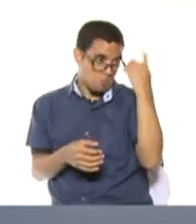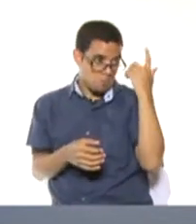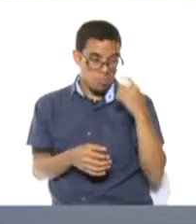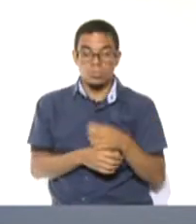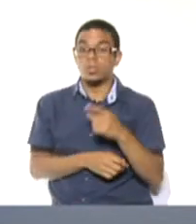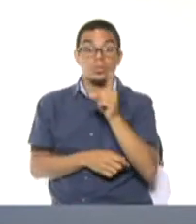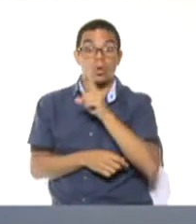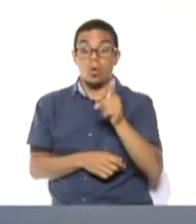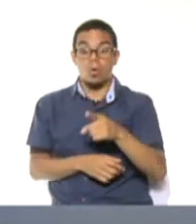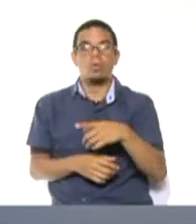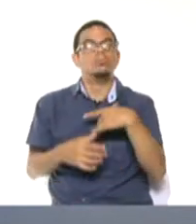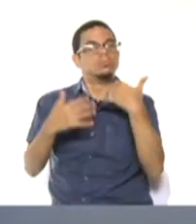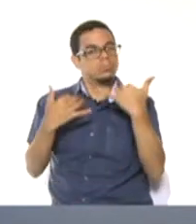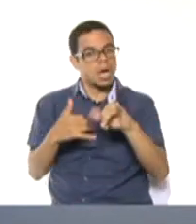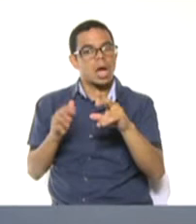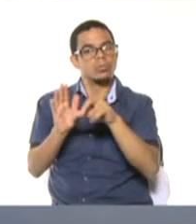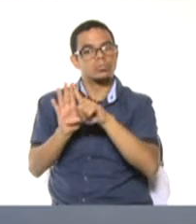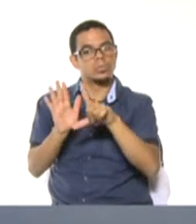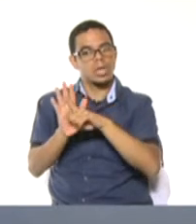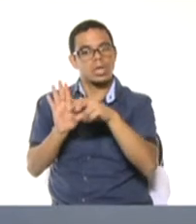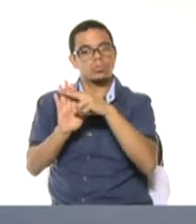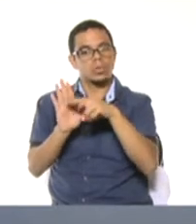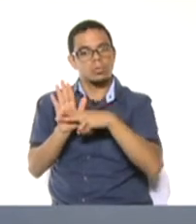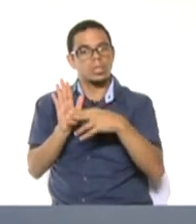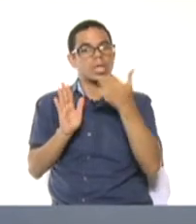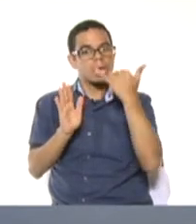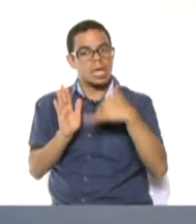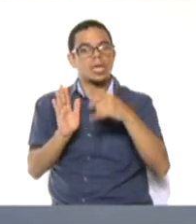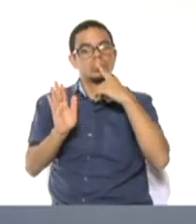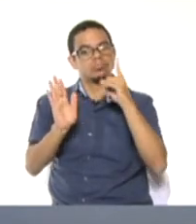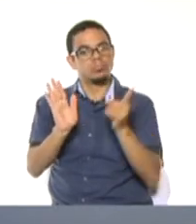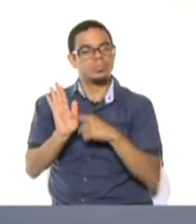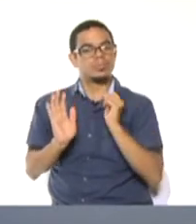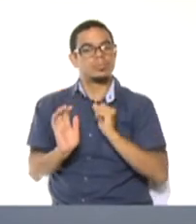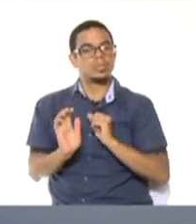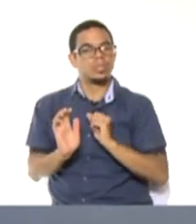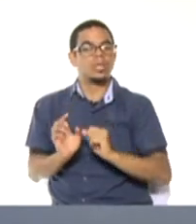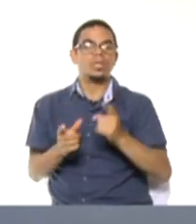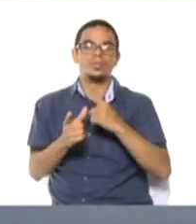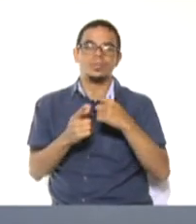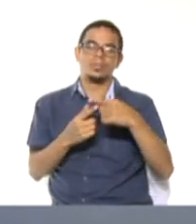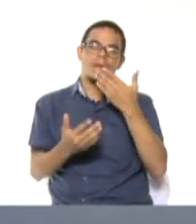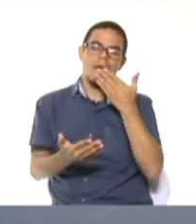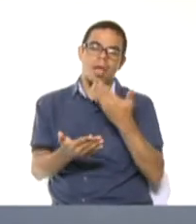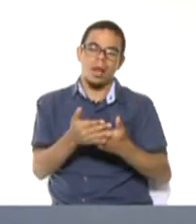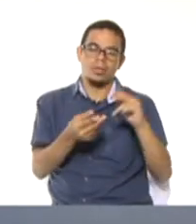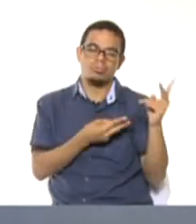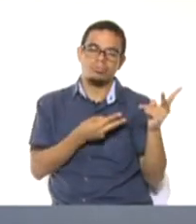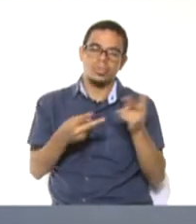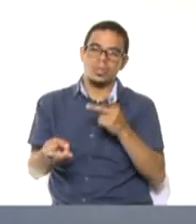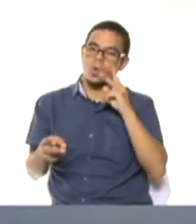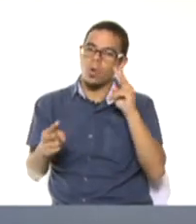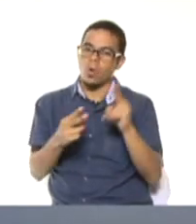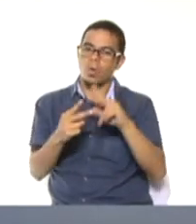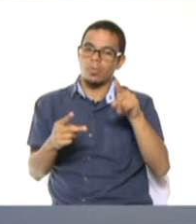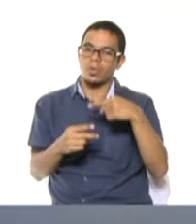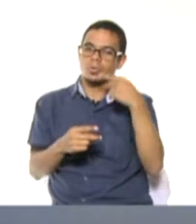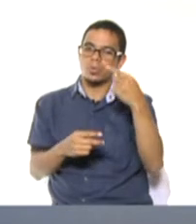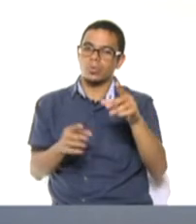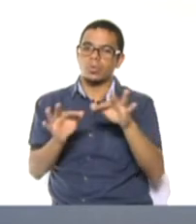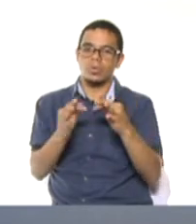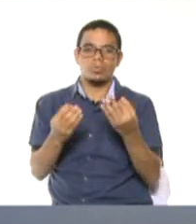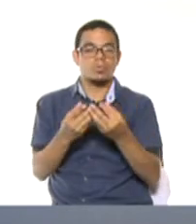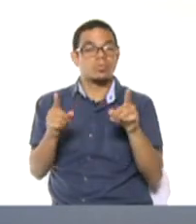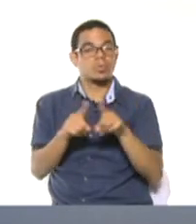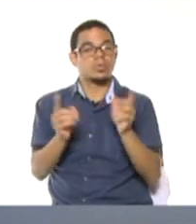como es. Muchas gracias por esa maravillosa invitación que hicieron desde los hogares. Nos vemos en otro